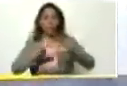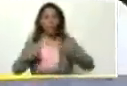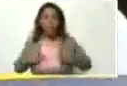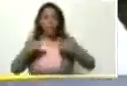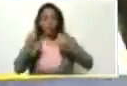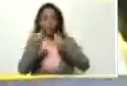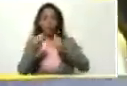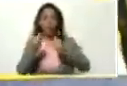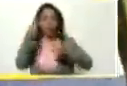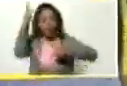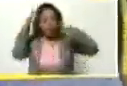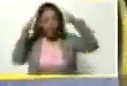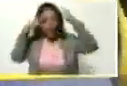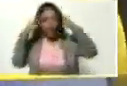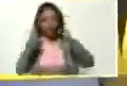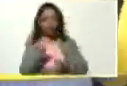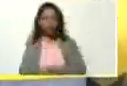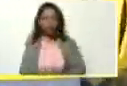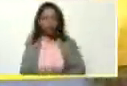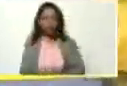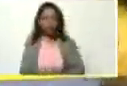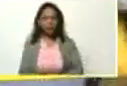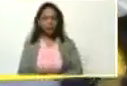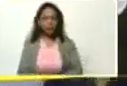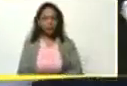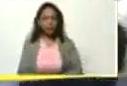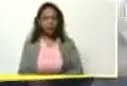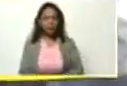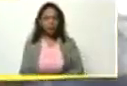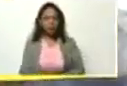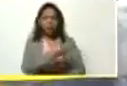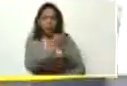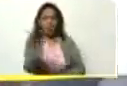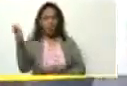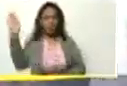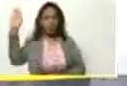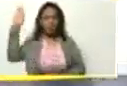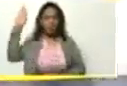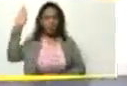Salud Hugo Chávez Frías, juran ustedes